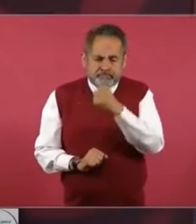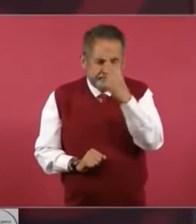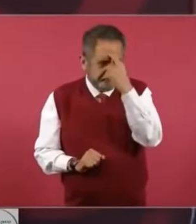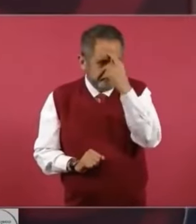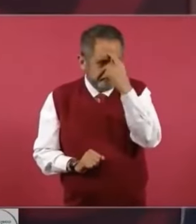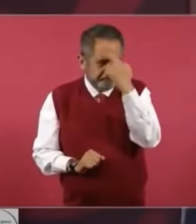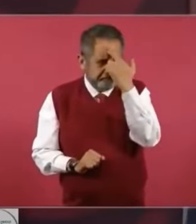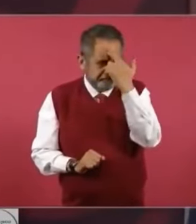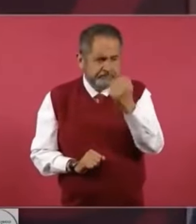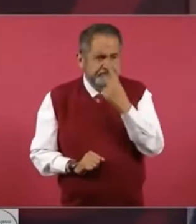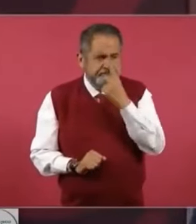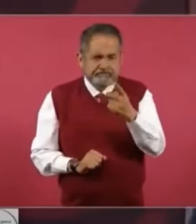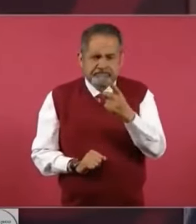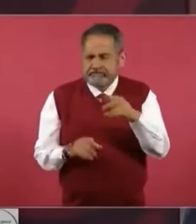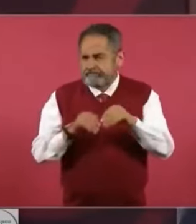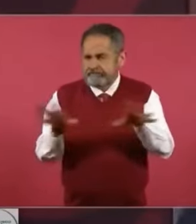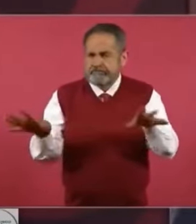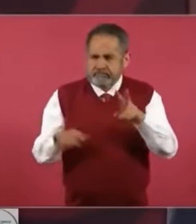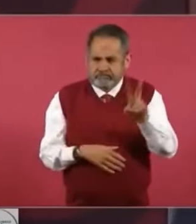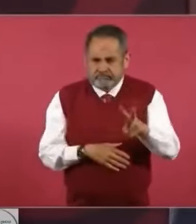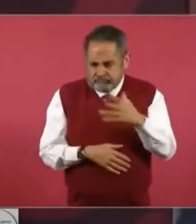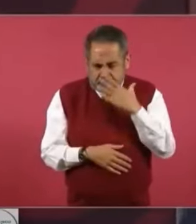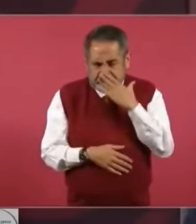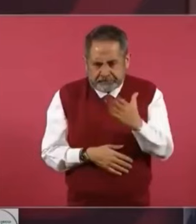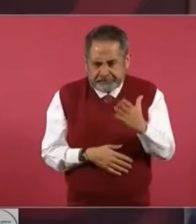congruencia y